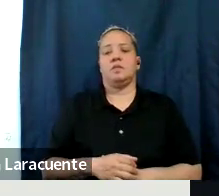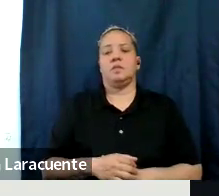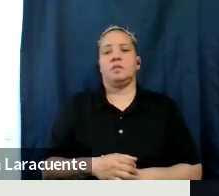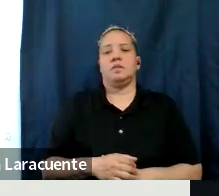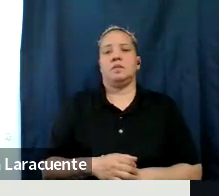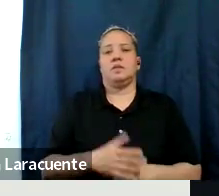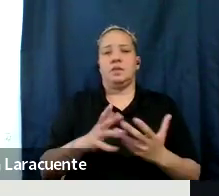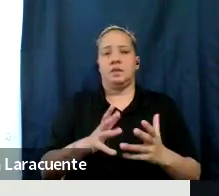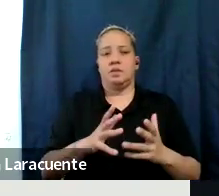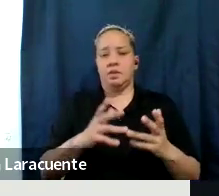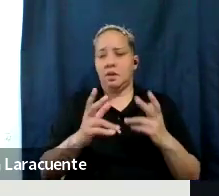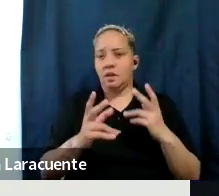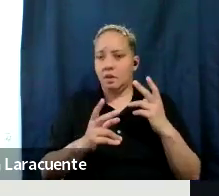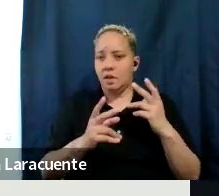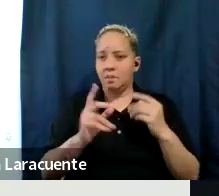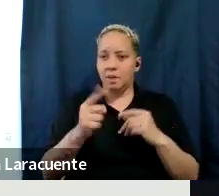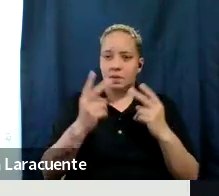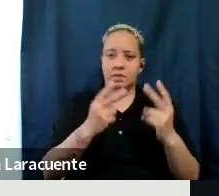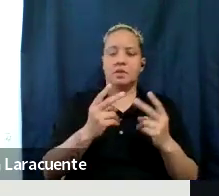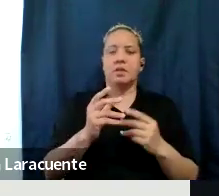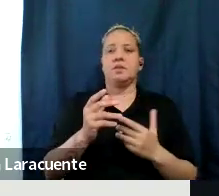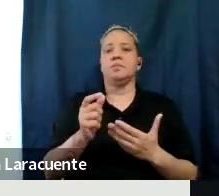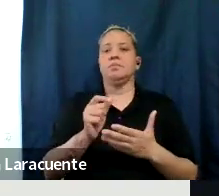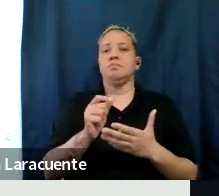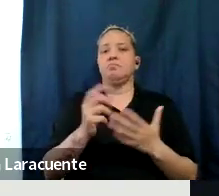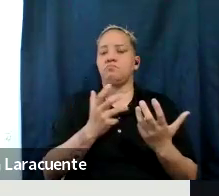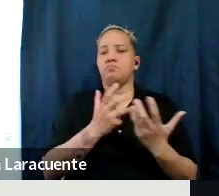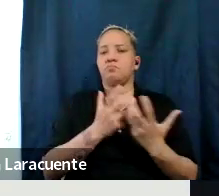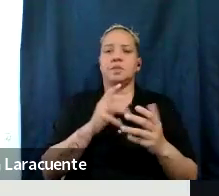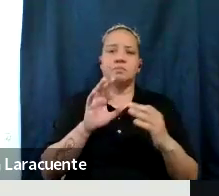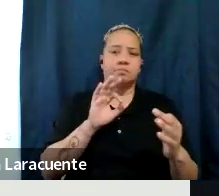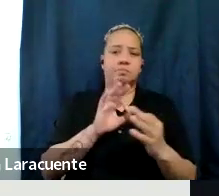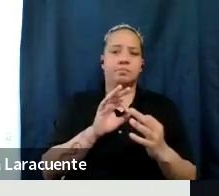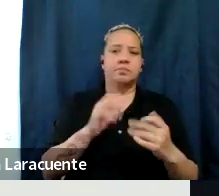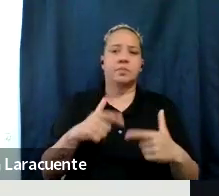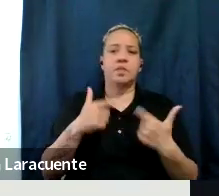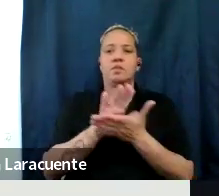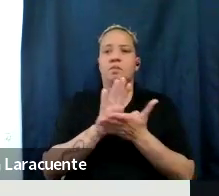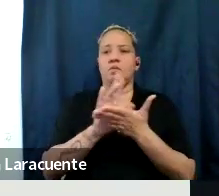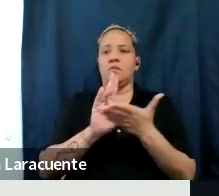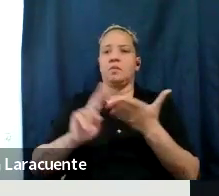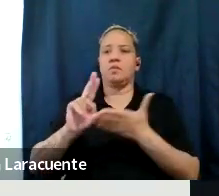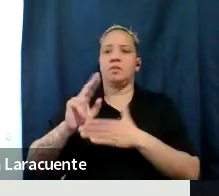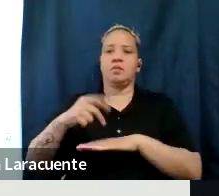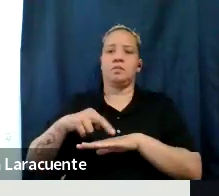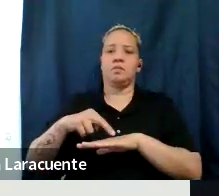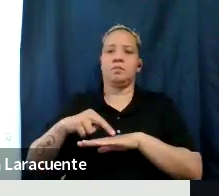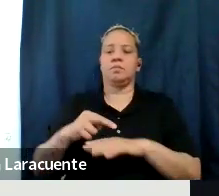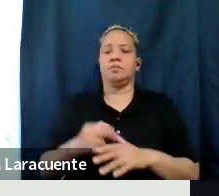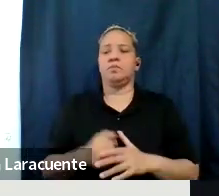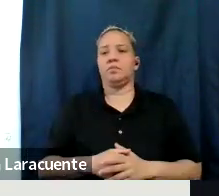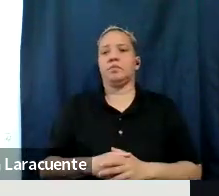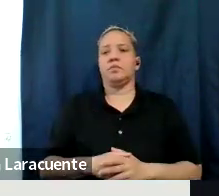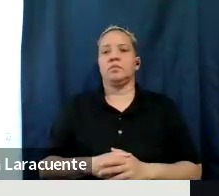visita, supo el autor acoplarse perfectamente a la vida académica de la Universidad de Puerto Rico, en la